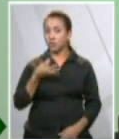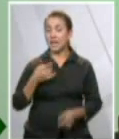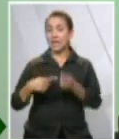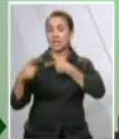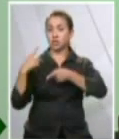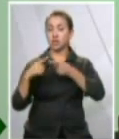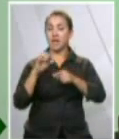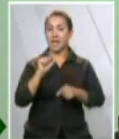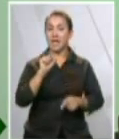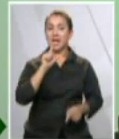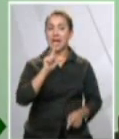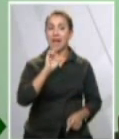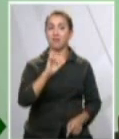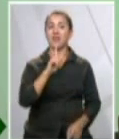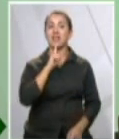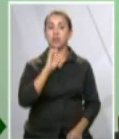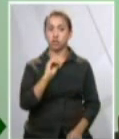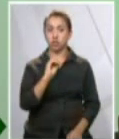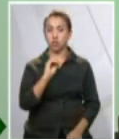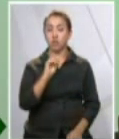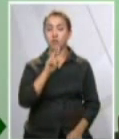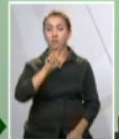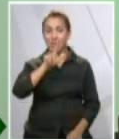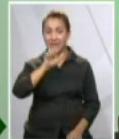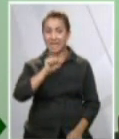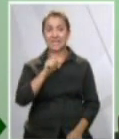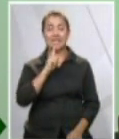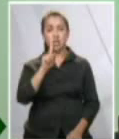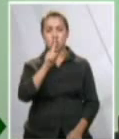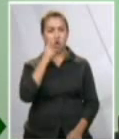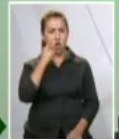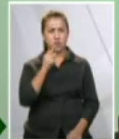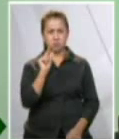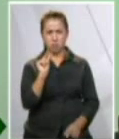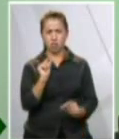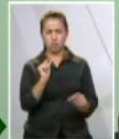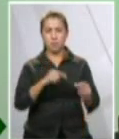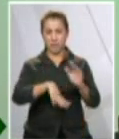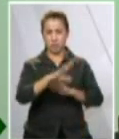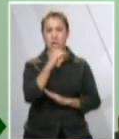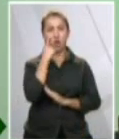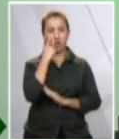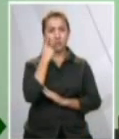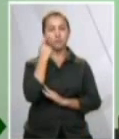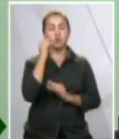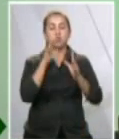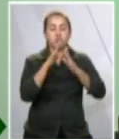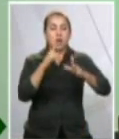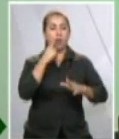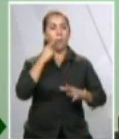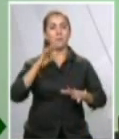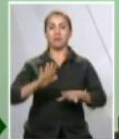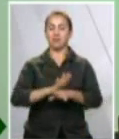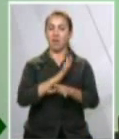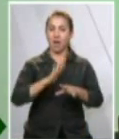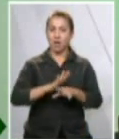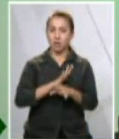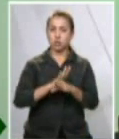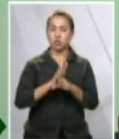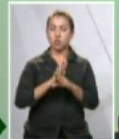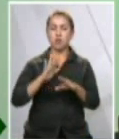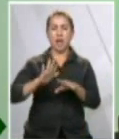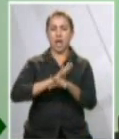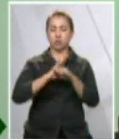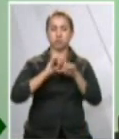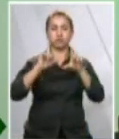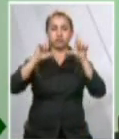de Alberto Vega. Para quienes no lo conozcan, deben ser pocos los que no lo conozcan, pero es un gran hombre de teatro, un actor